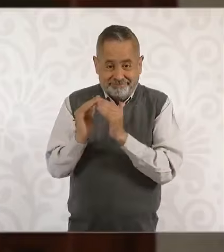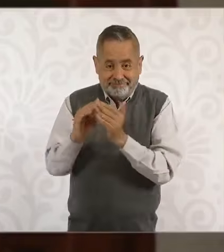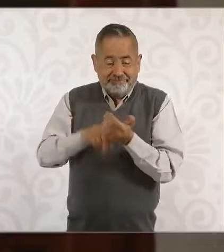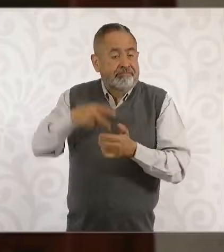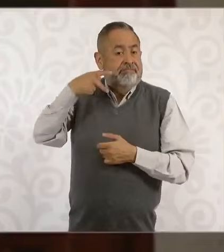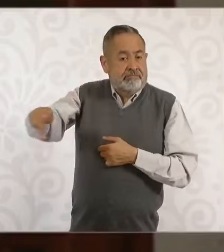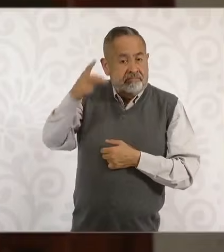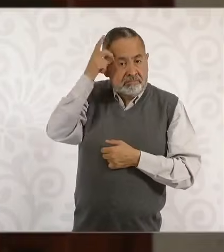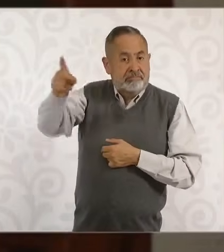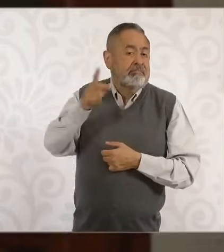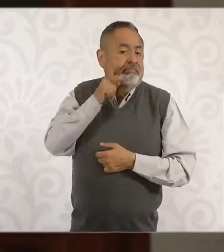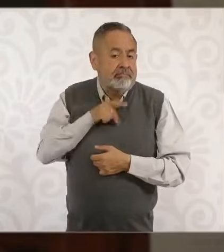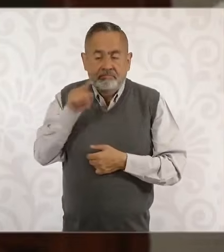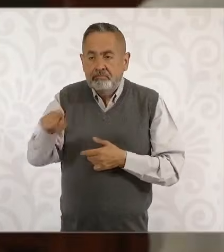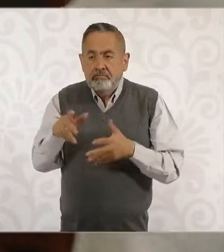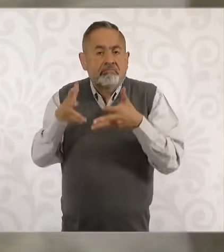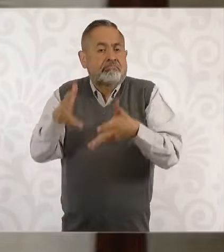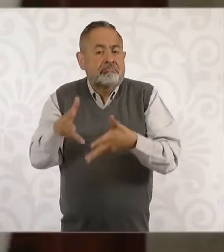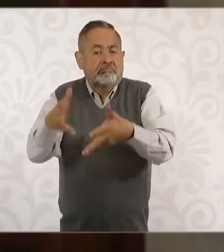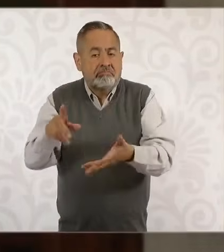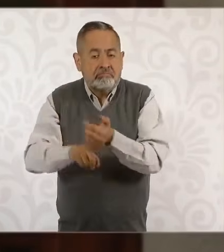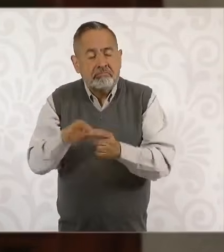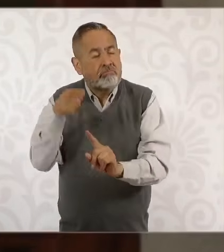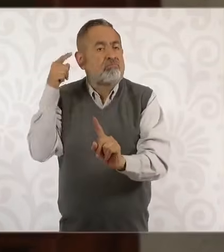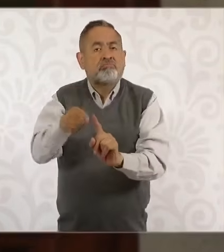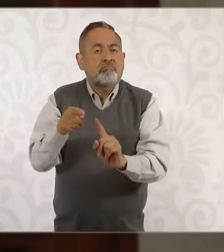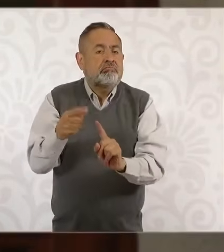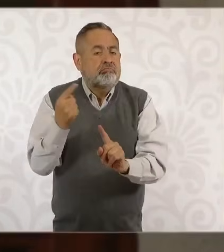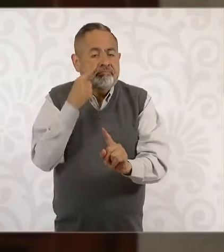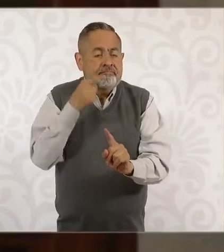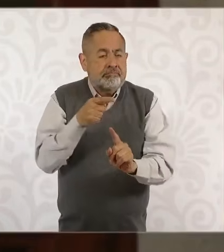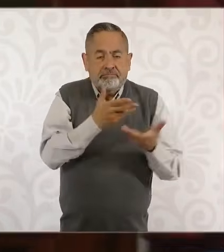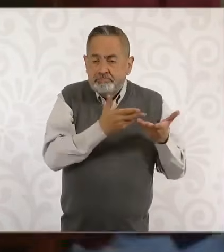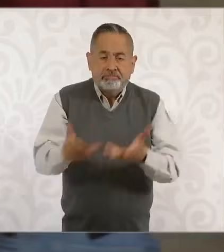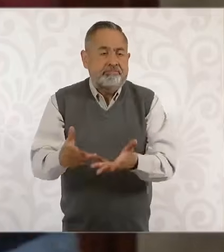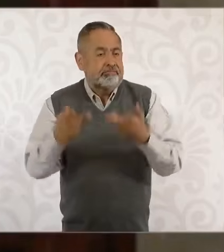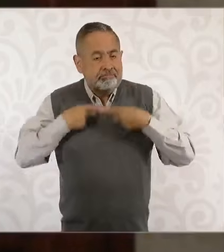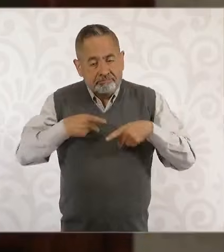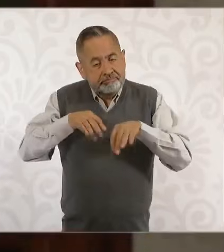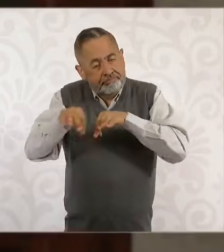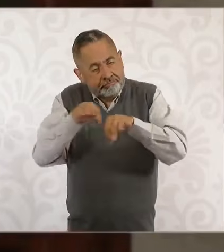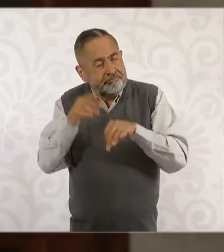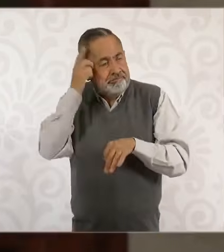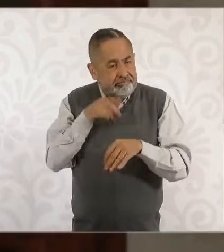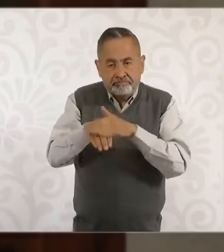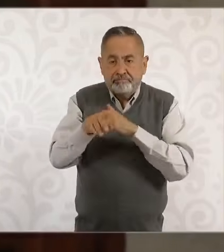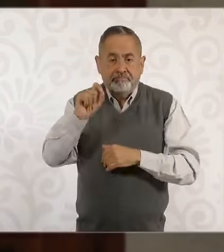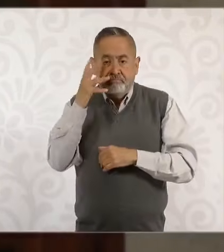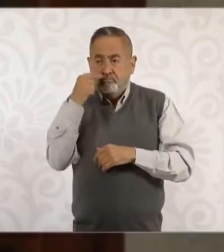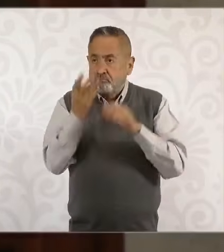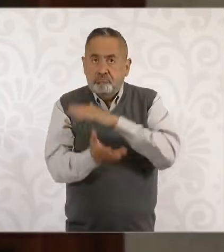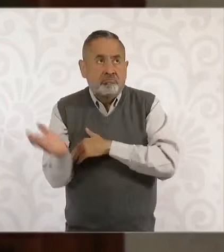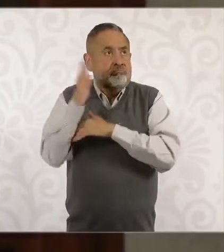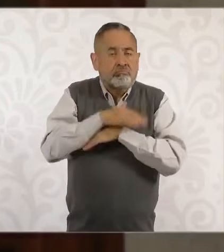propiedad de Pemex pues están ahí con un objetivo muy específico, y es precisamente que los trabajadores estén disponibles